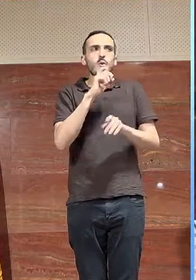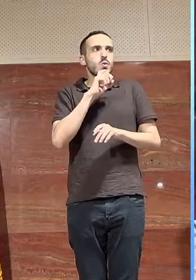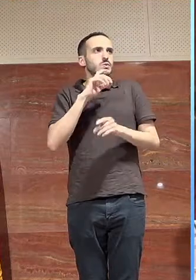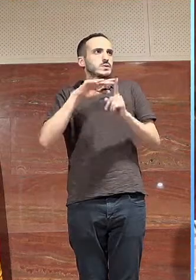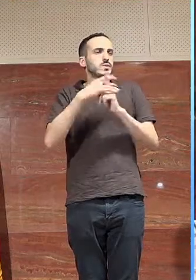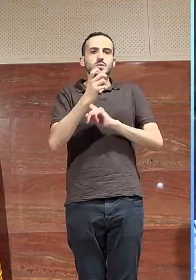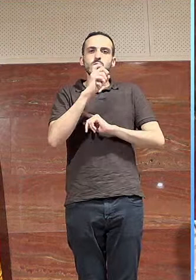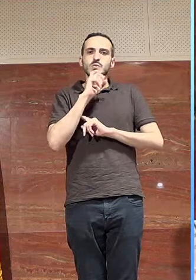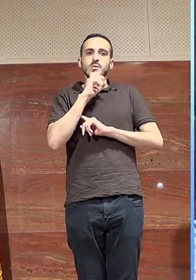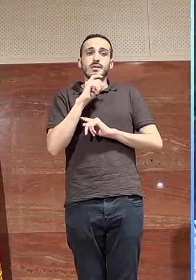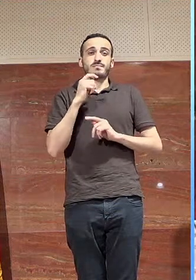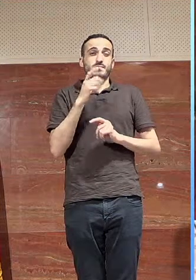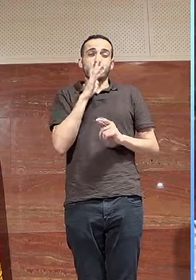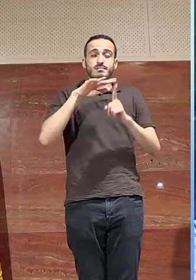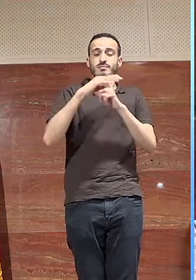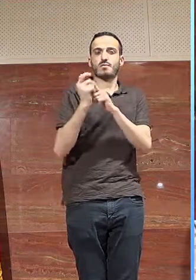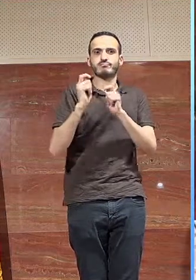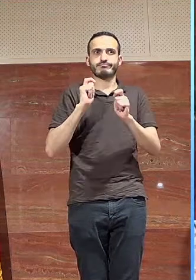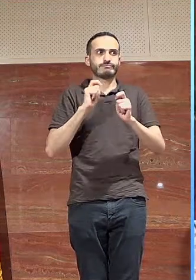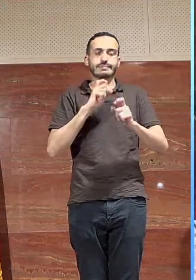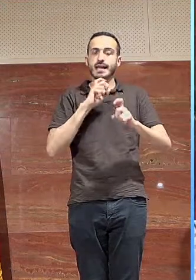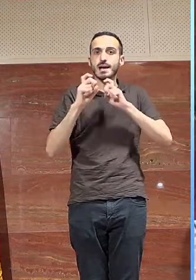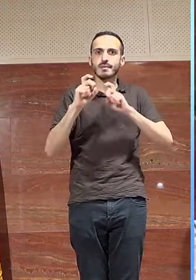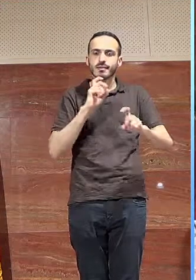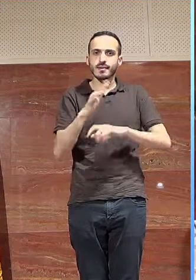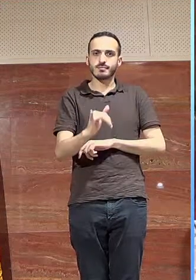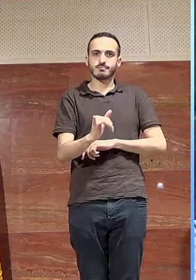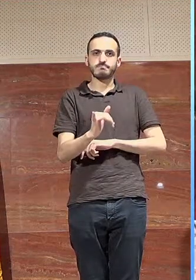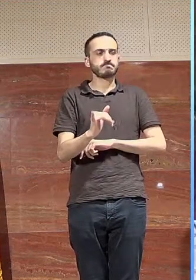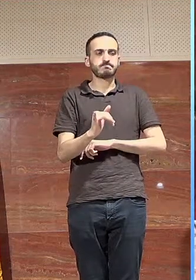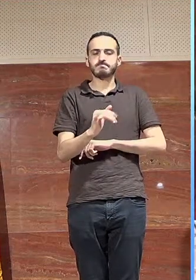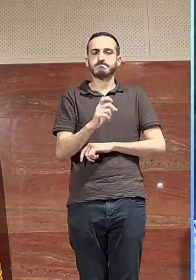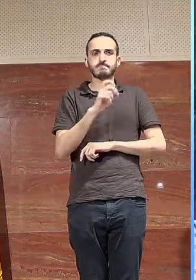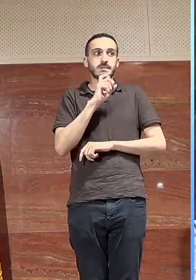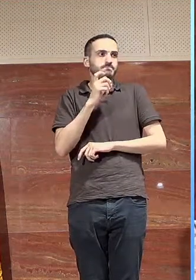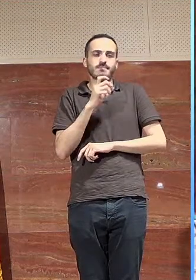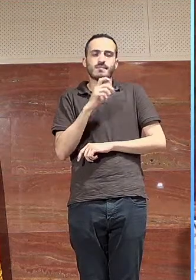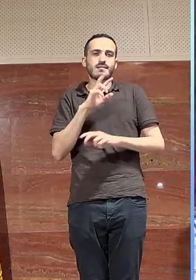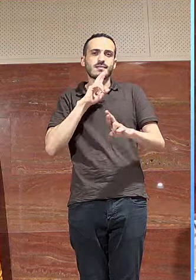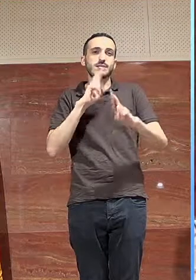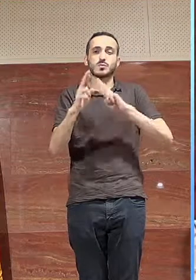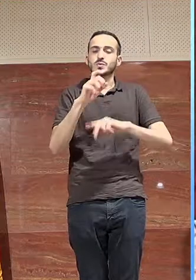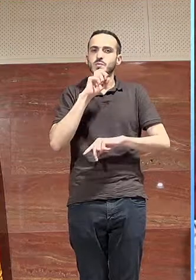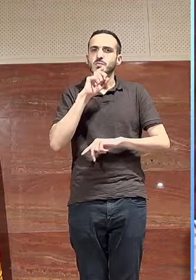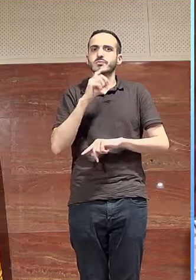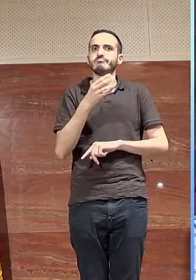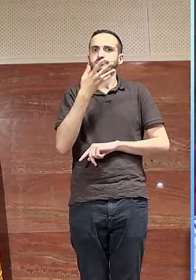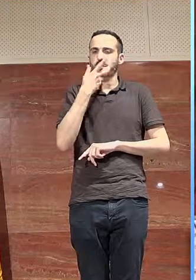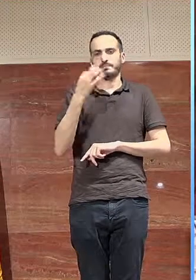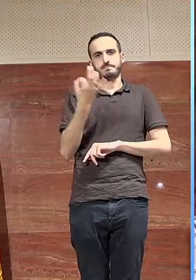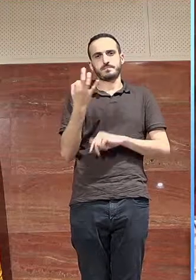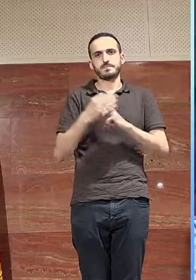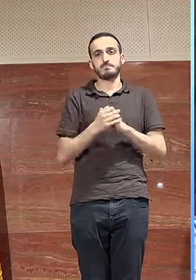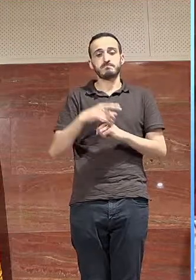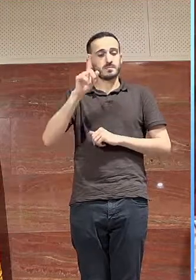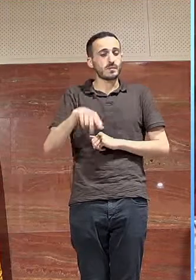sabemos que es complicado, ¿no? Y bueno, también, y ya para finalizar, pues todo lo que tiene que ver pues